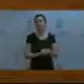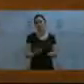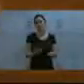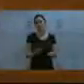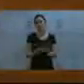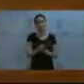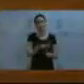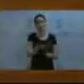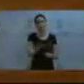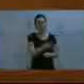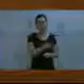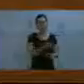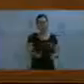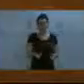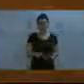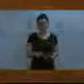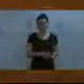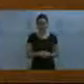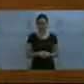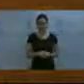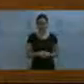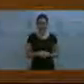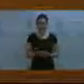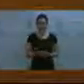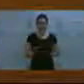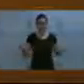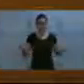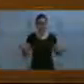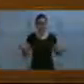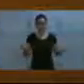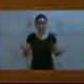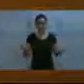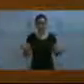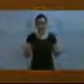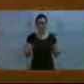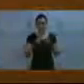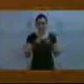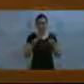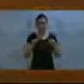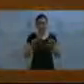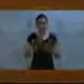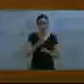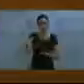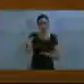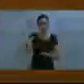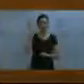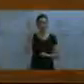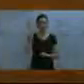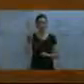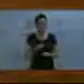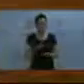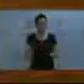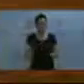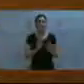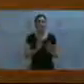que esa línea desaparezca del aeropuerto de Asturias con destino a Londres. En fin, yo creo que, mire, la intencionalidad que ustedes tienen